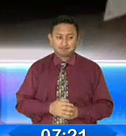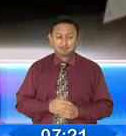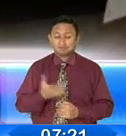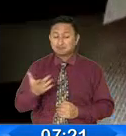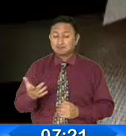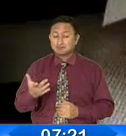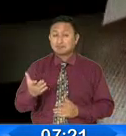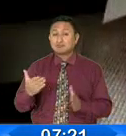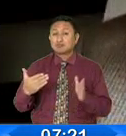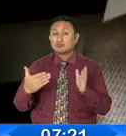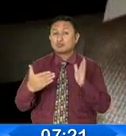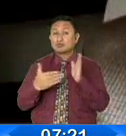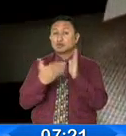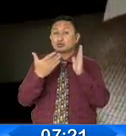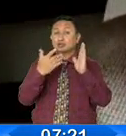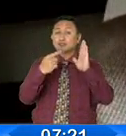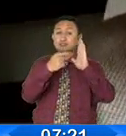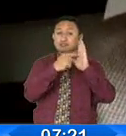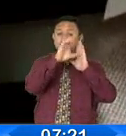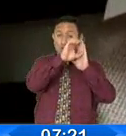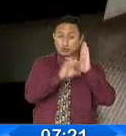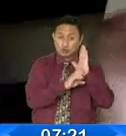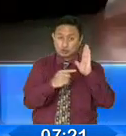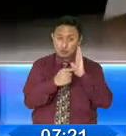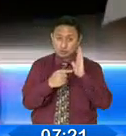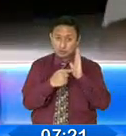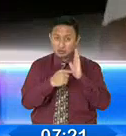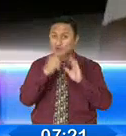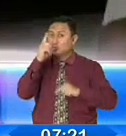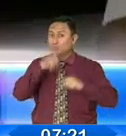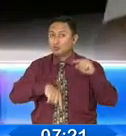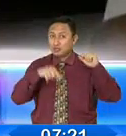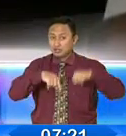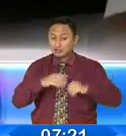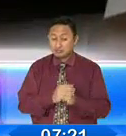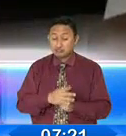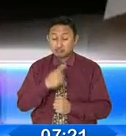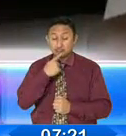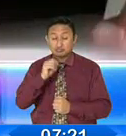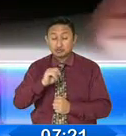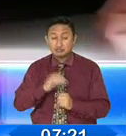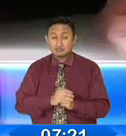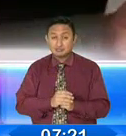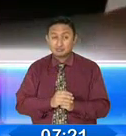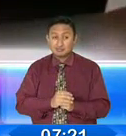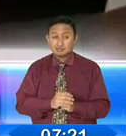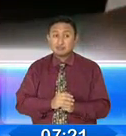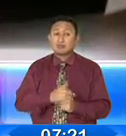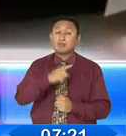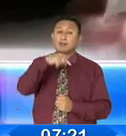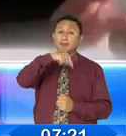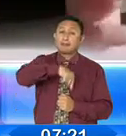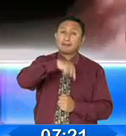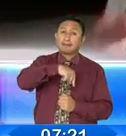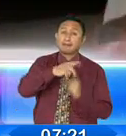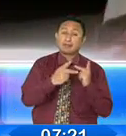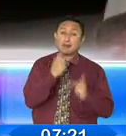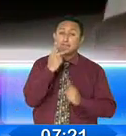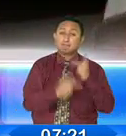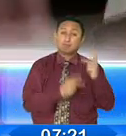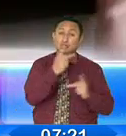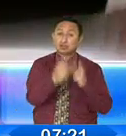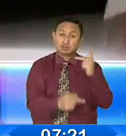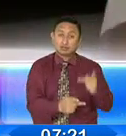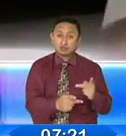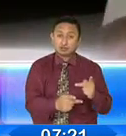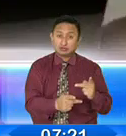en contra del texto constitucional para sentenciar algo que viabilice un procedimiento